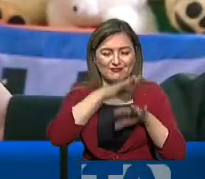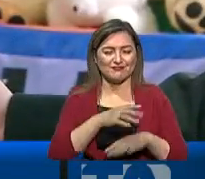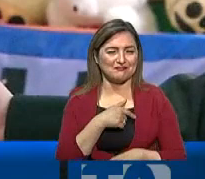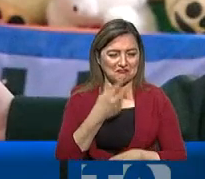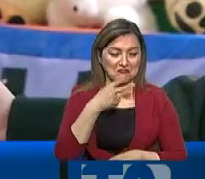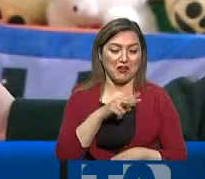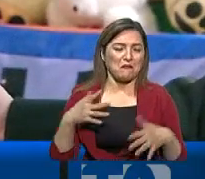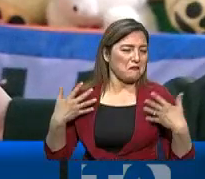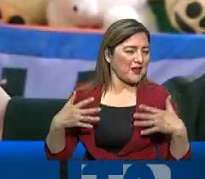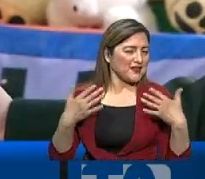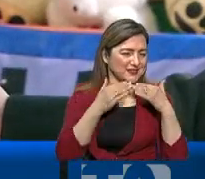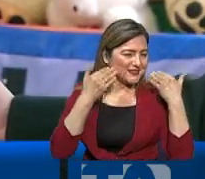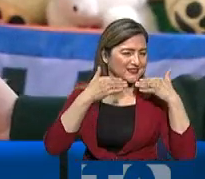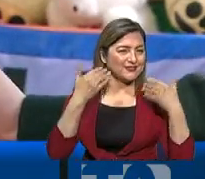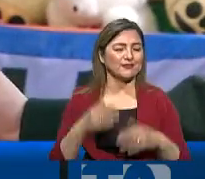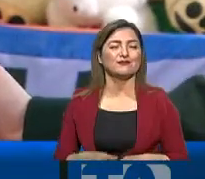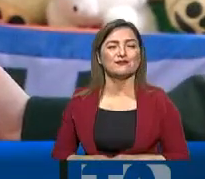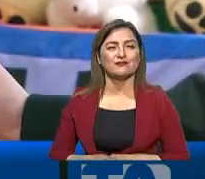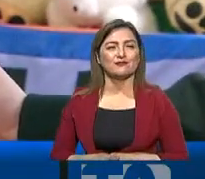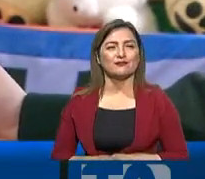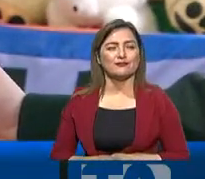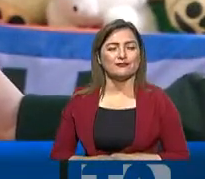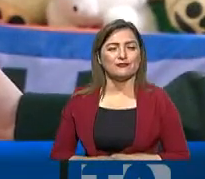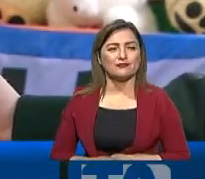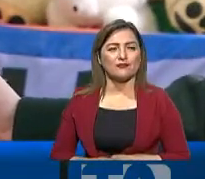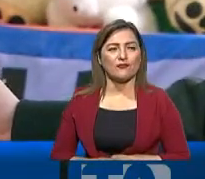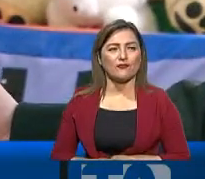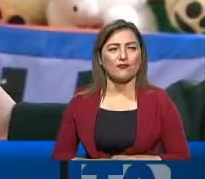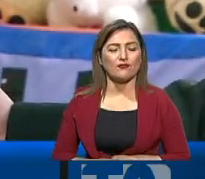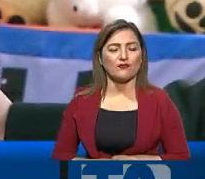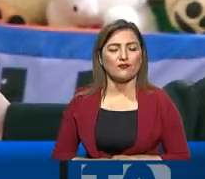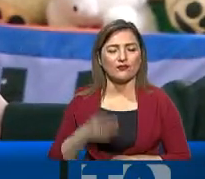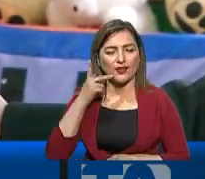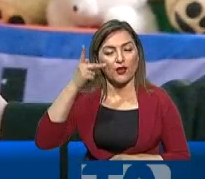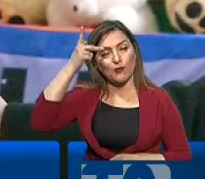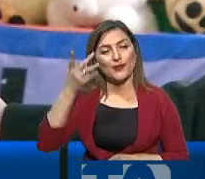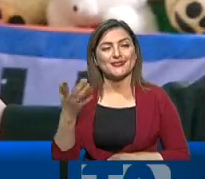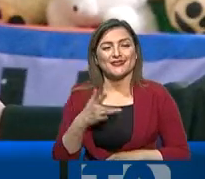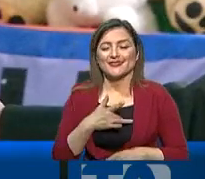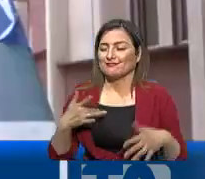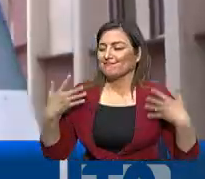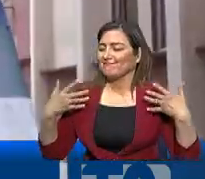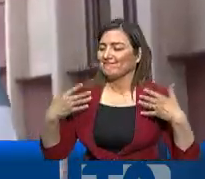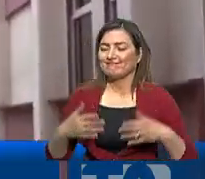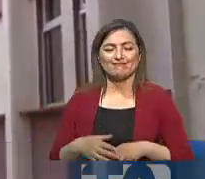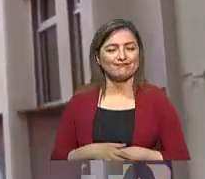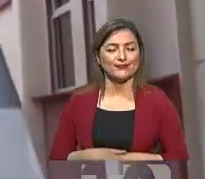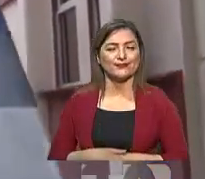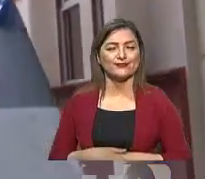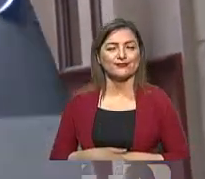ésta lo vemos más sonriente más feliz y nosotros como padres pues también estamos muy felices